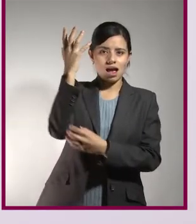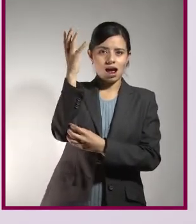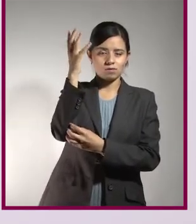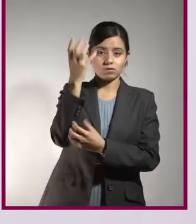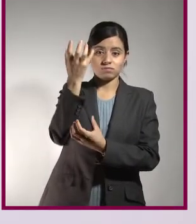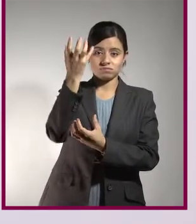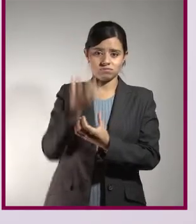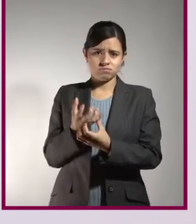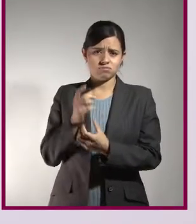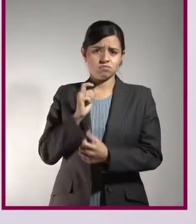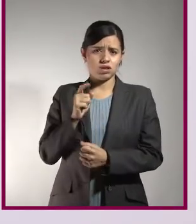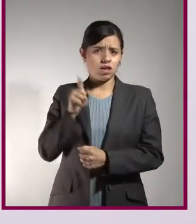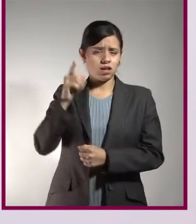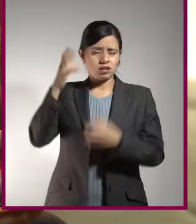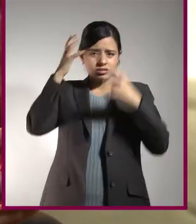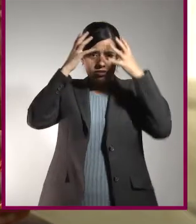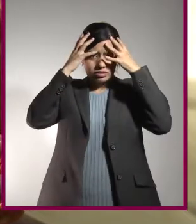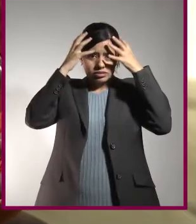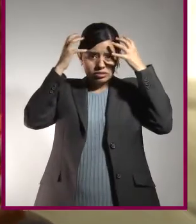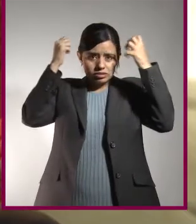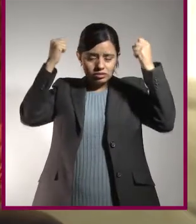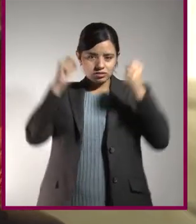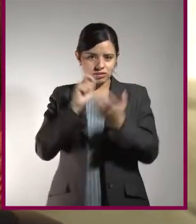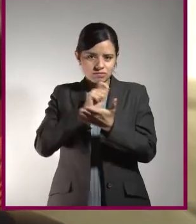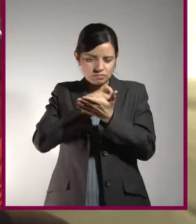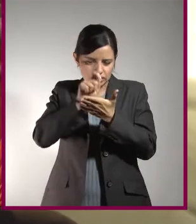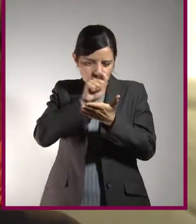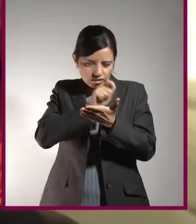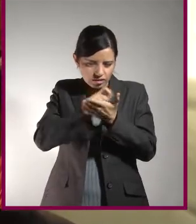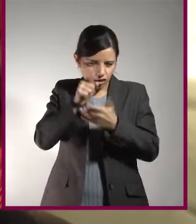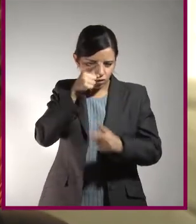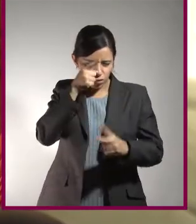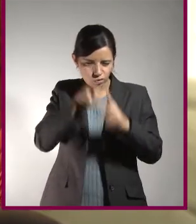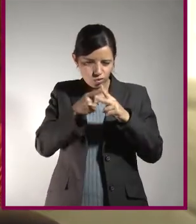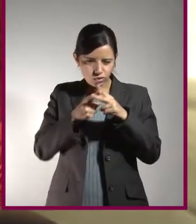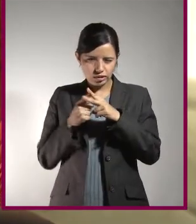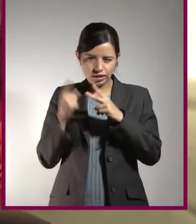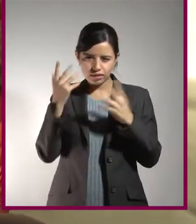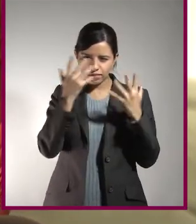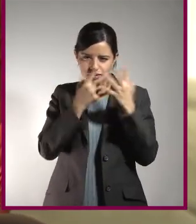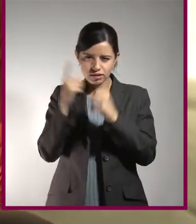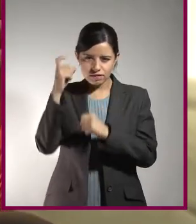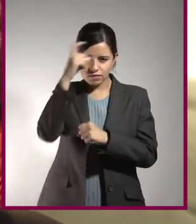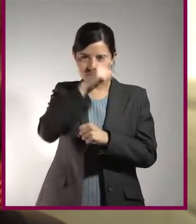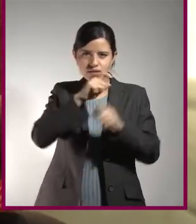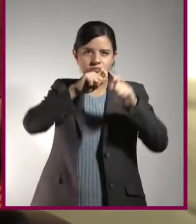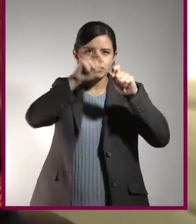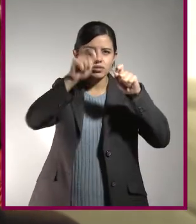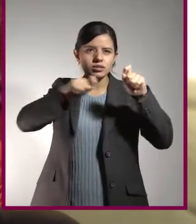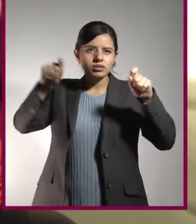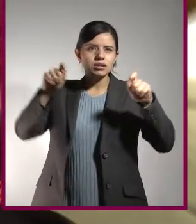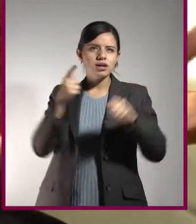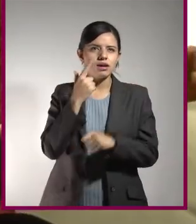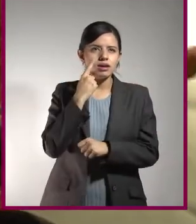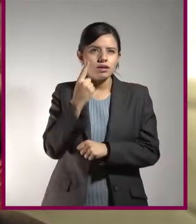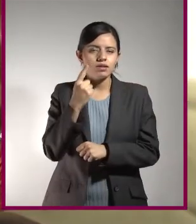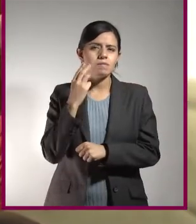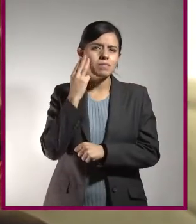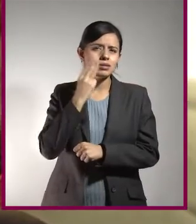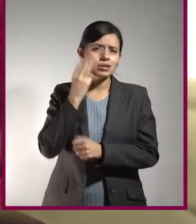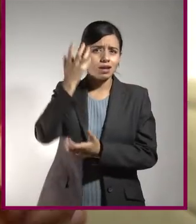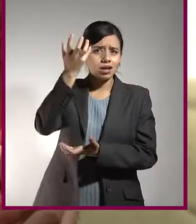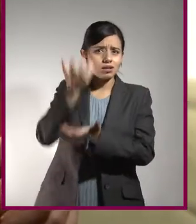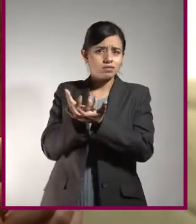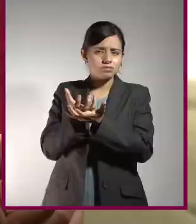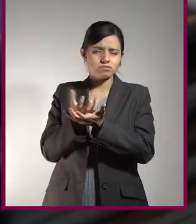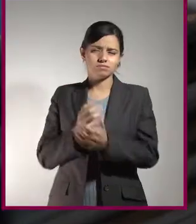es que Newton estuviera jalándose los cabellos y escribiendo complicadísimas fórmulas con signos y números en su pizarrón esperando a que la manzana cayera del